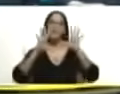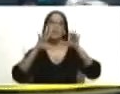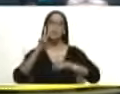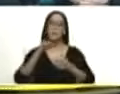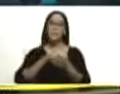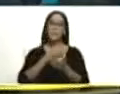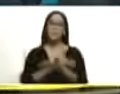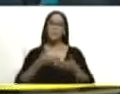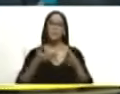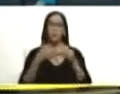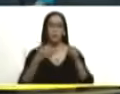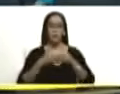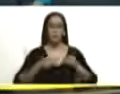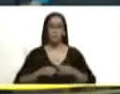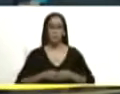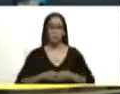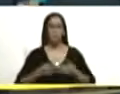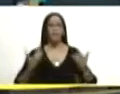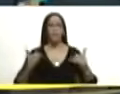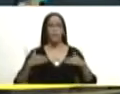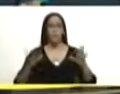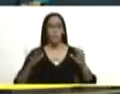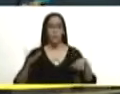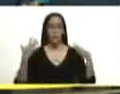pues. Naguara.